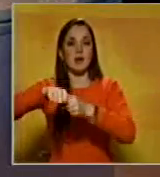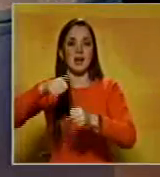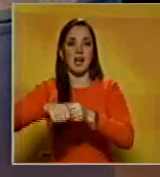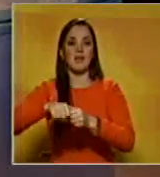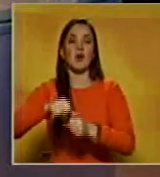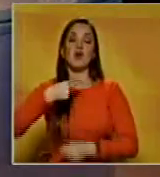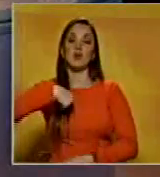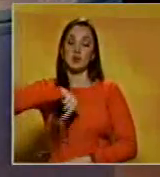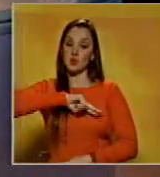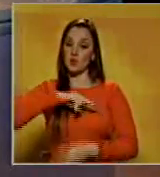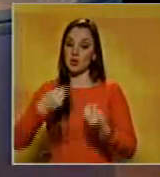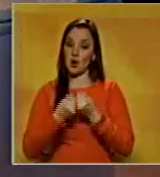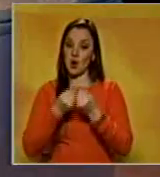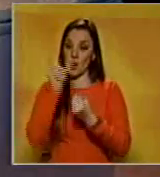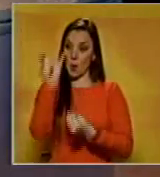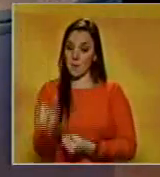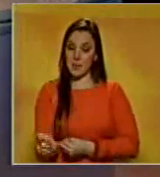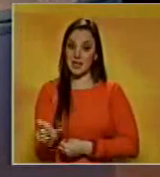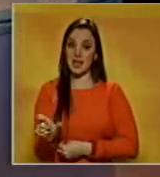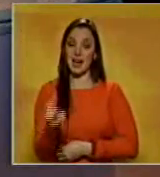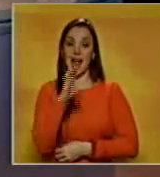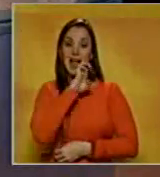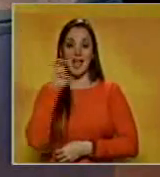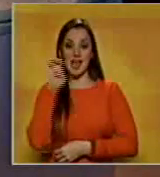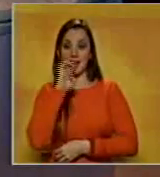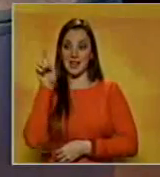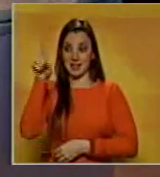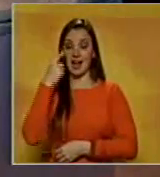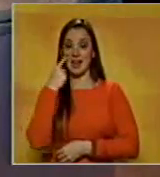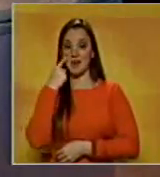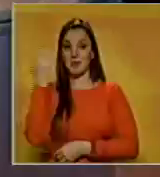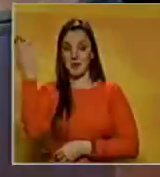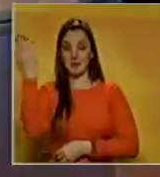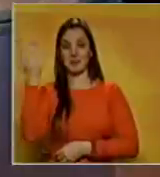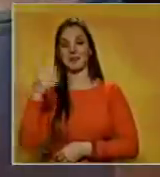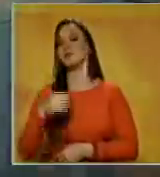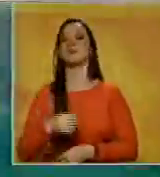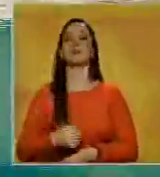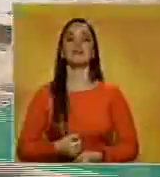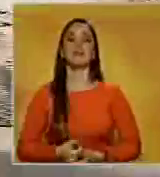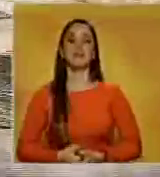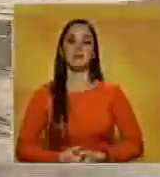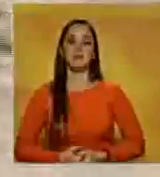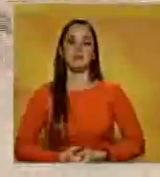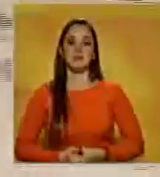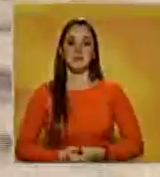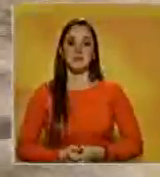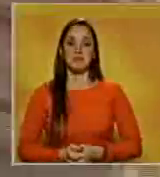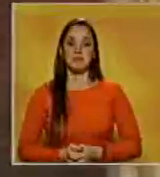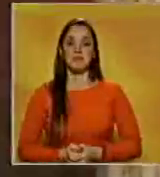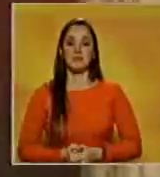nuestra compañera Elianta Quintero, que nos está presentando el reporte. Adelante, Elianta.